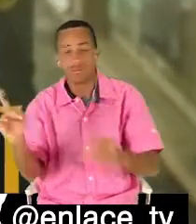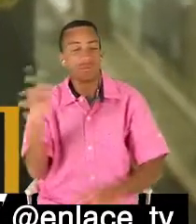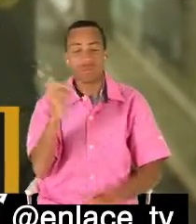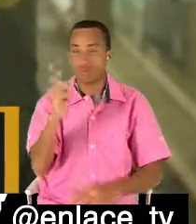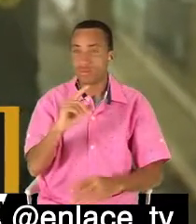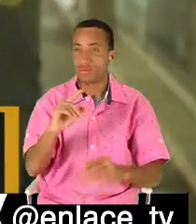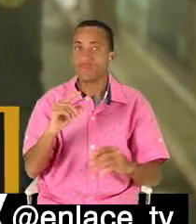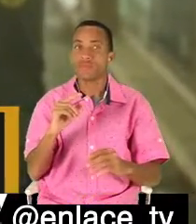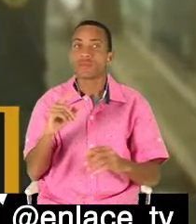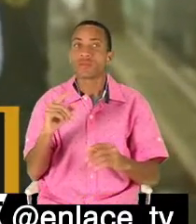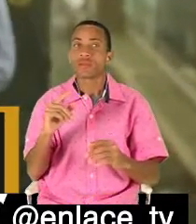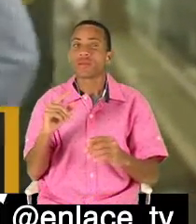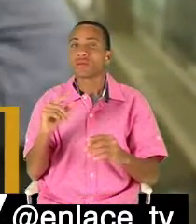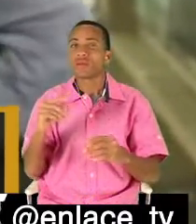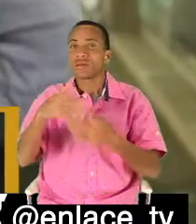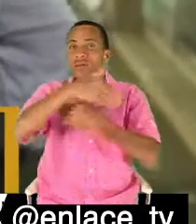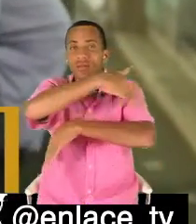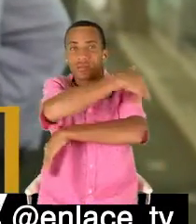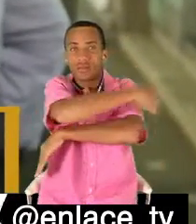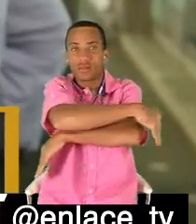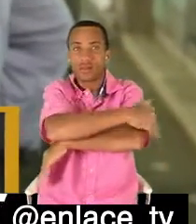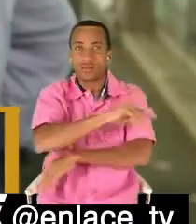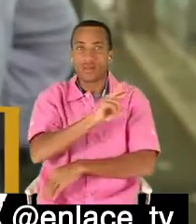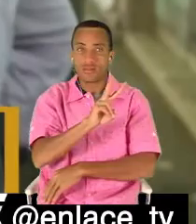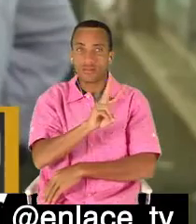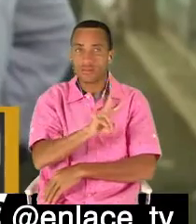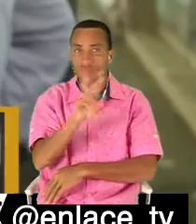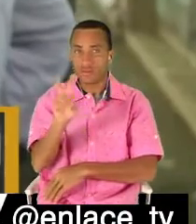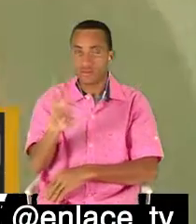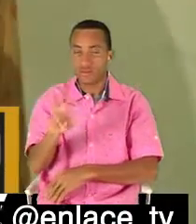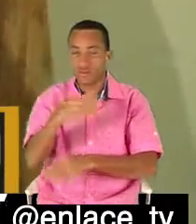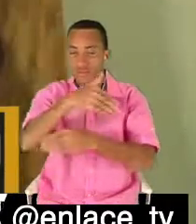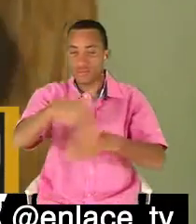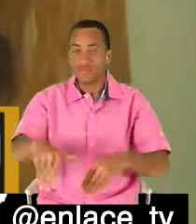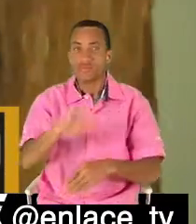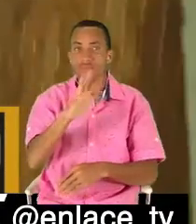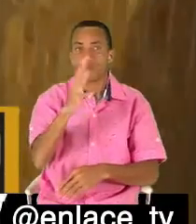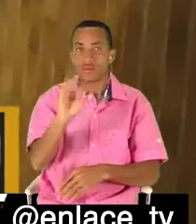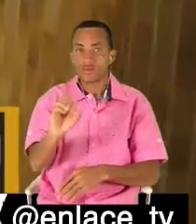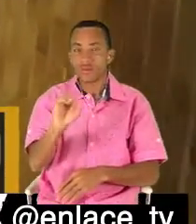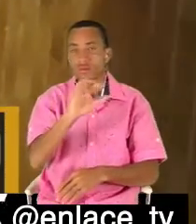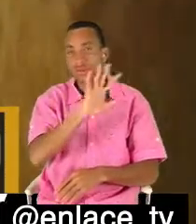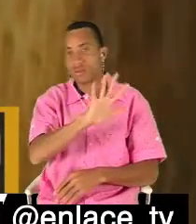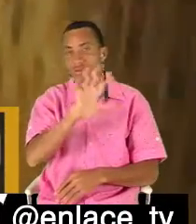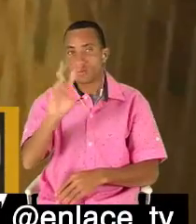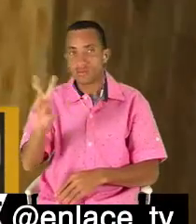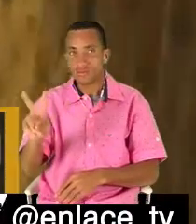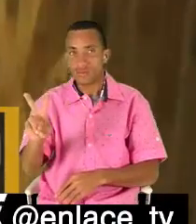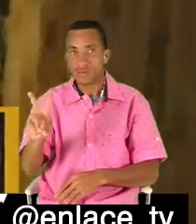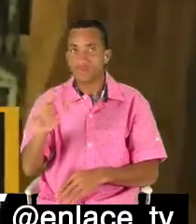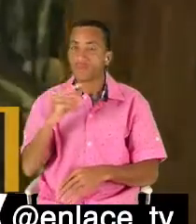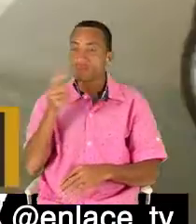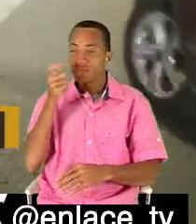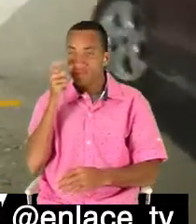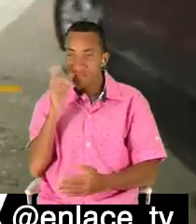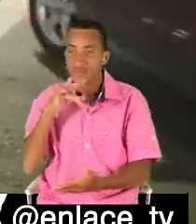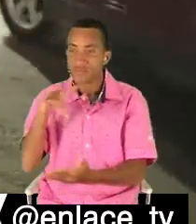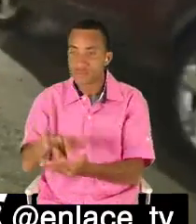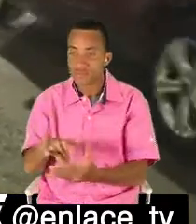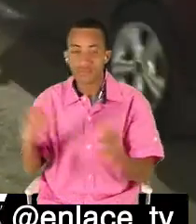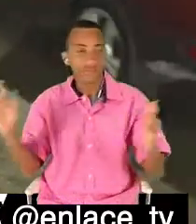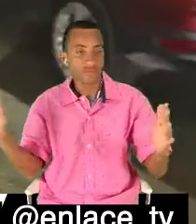calle y la carrera 27 de las calles 50 y 52. Los operativos relámpagos continuarán para garantizar el espacio